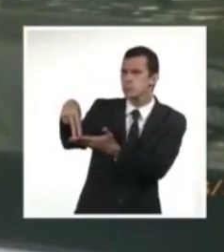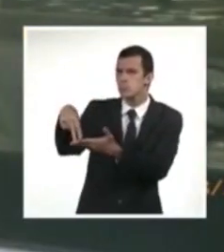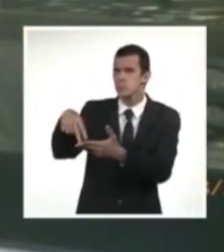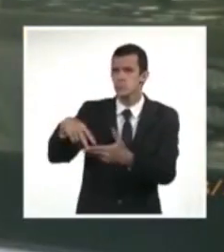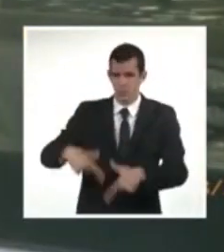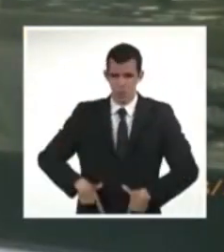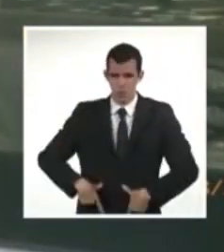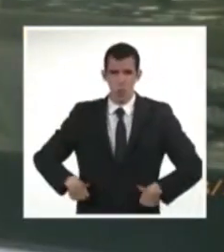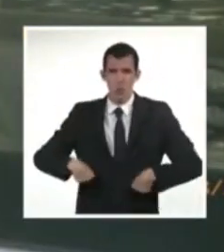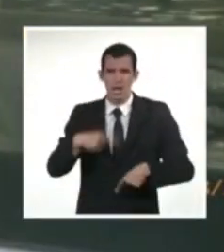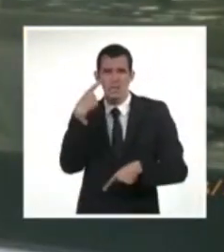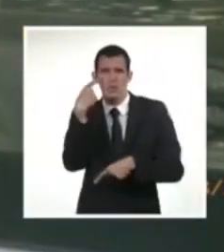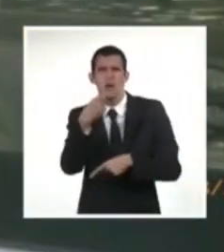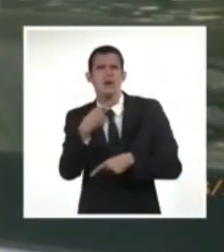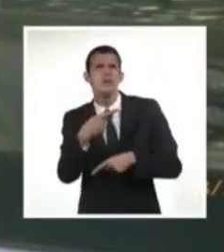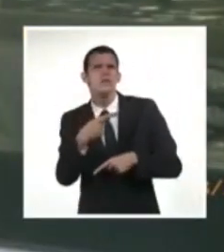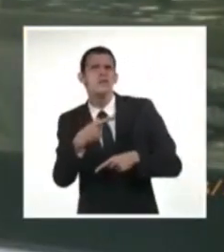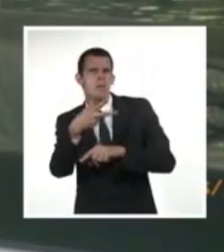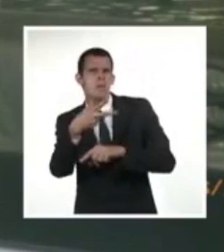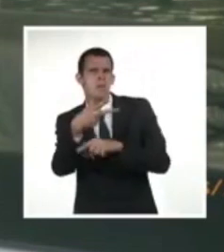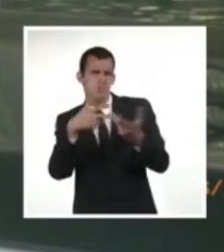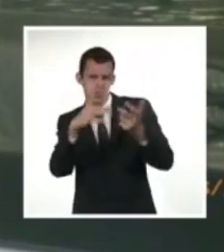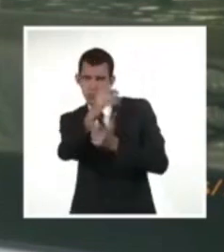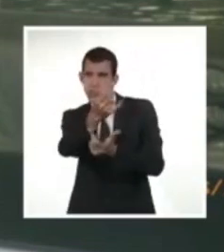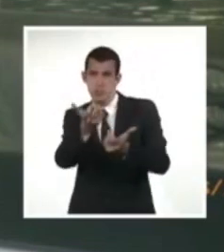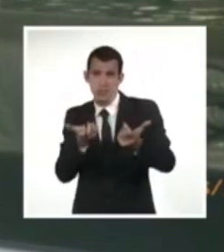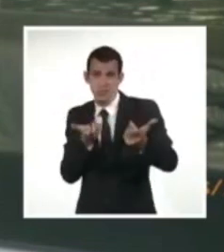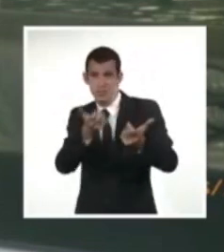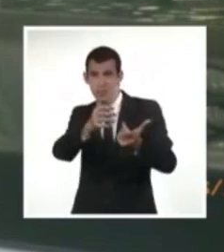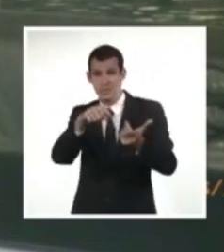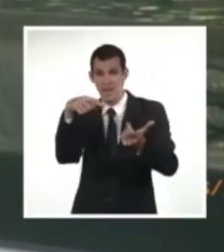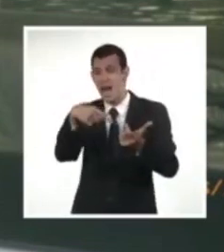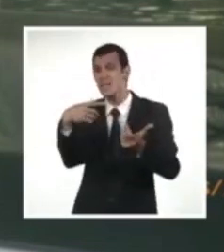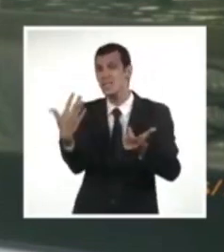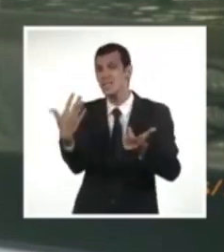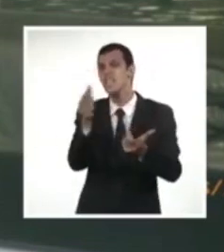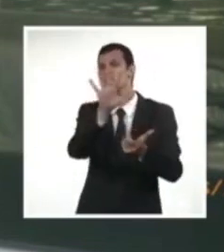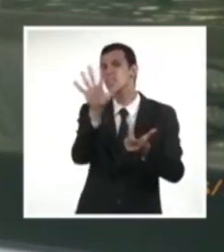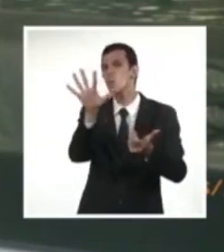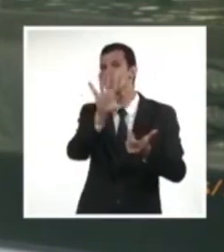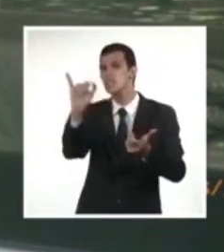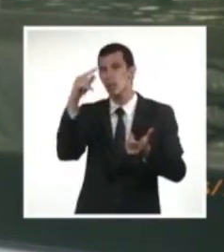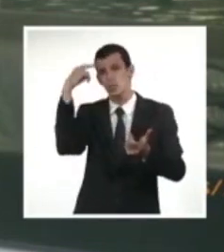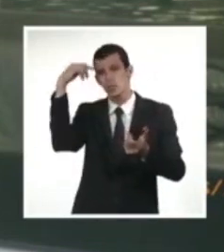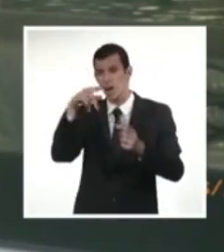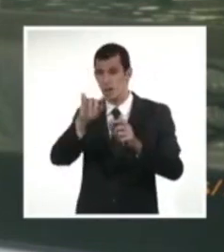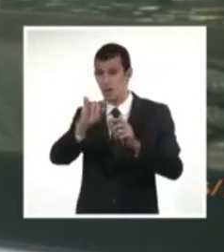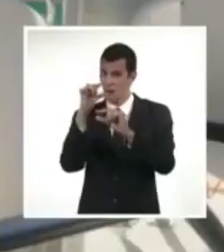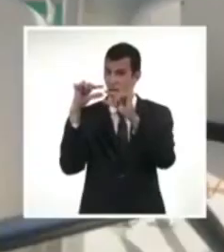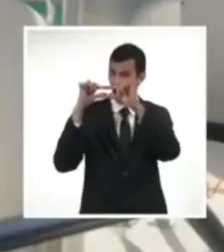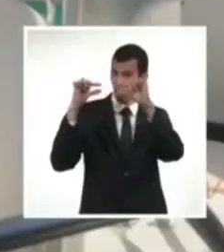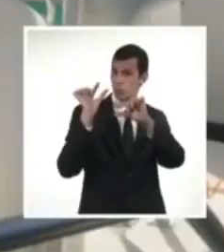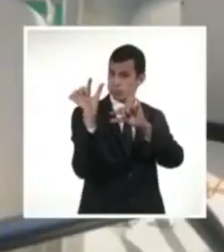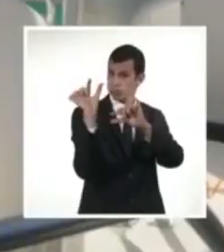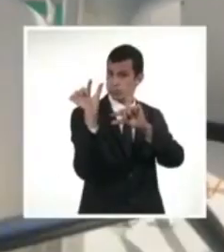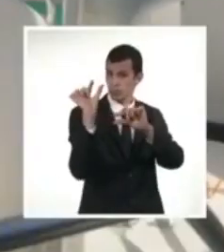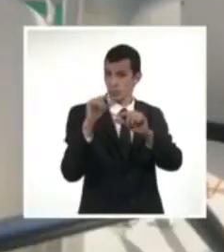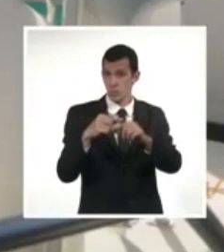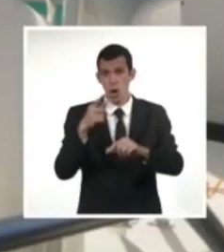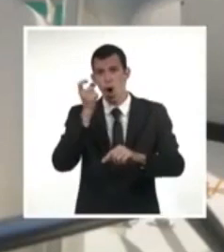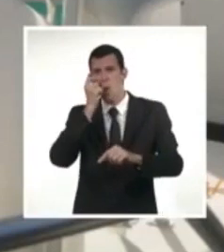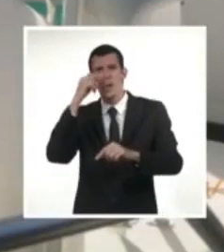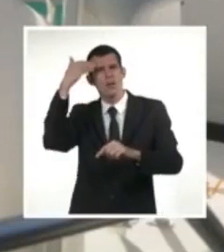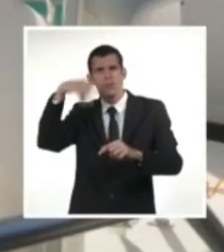personas provenientes de eeuu penetró en aguas cubanas fuertemente armadas y efecto